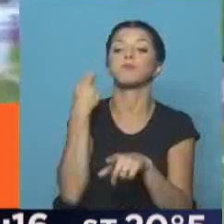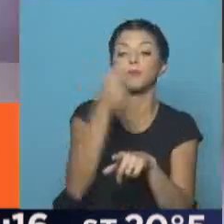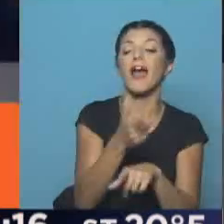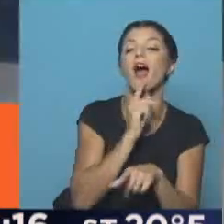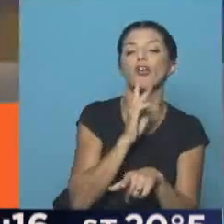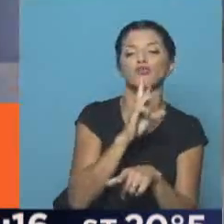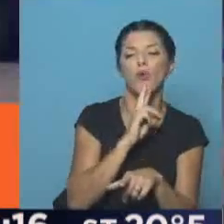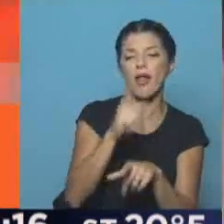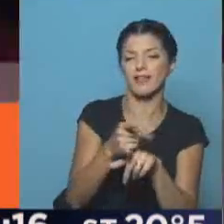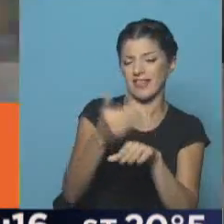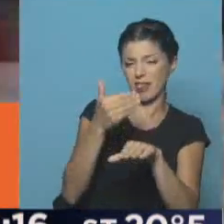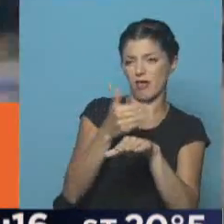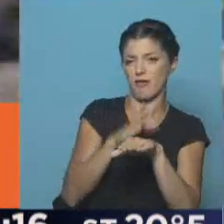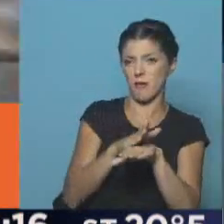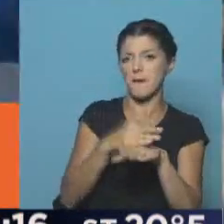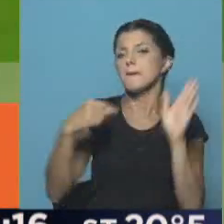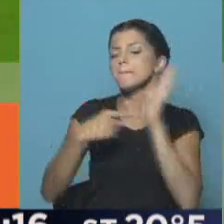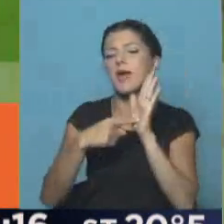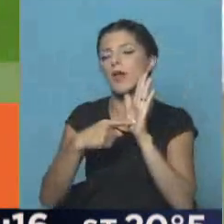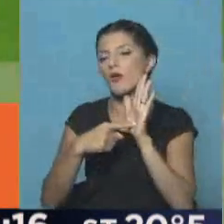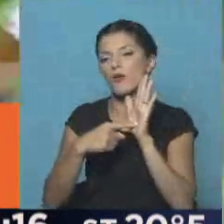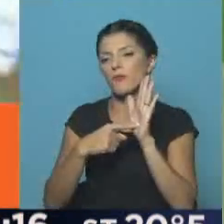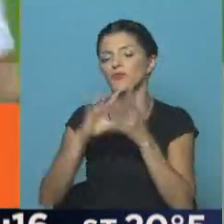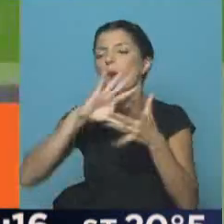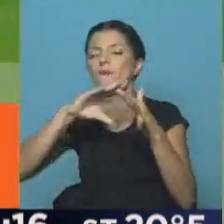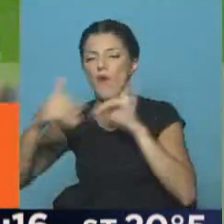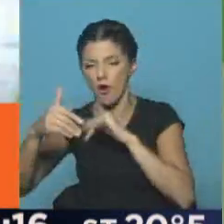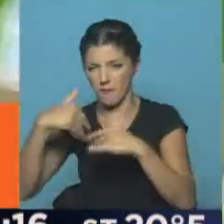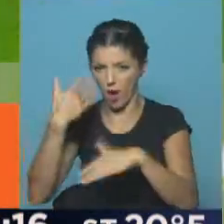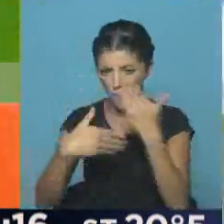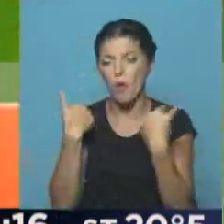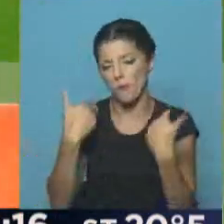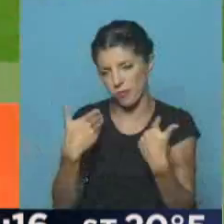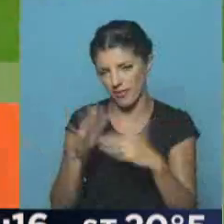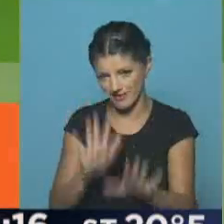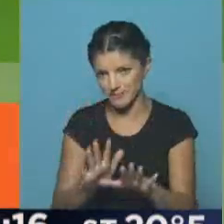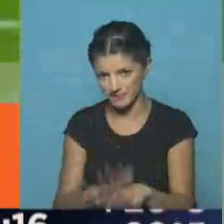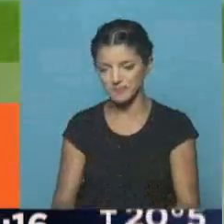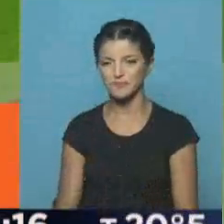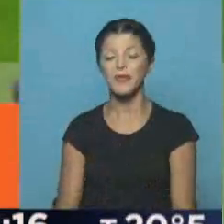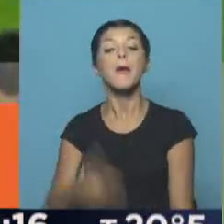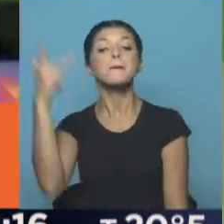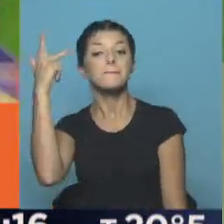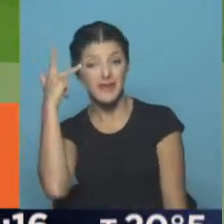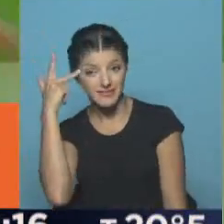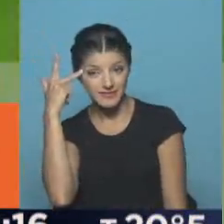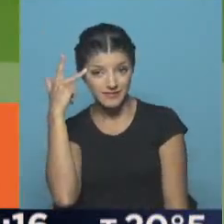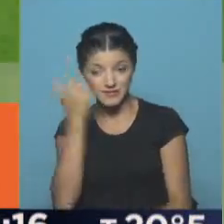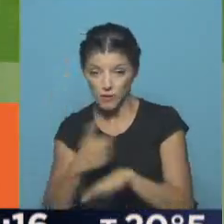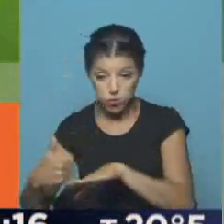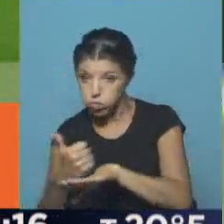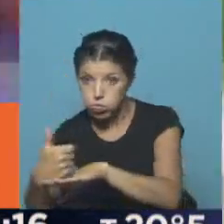queda atrás. Sin embargo, su gama de recursos permite esa cabriola. Messi junta marcas, se